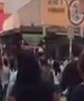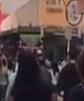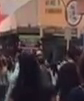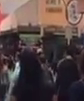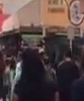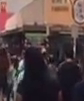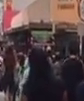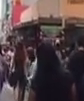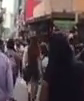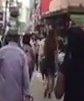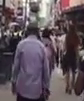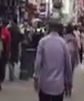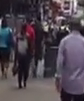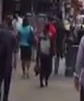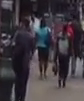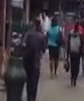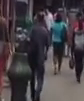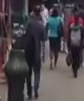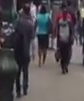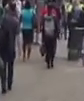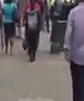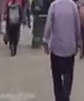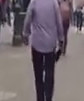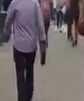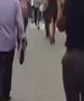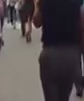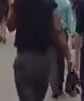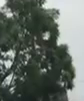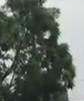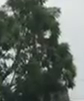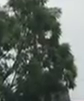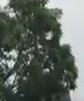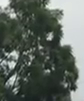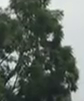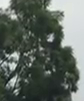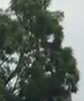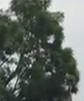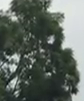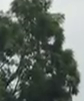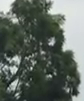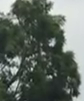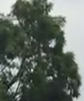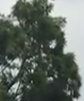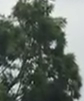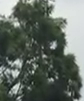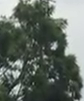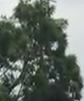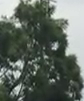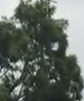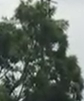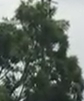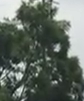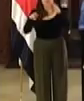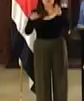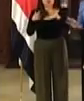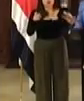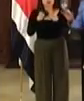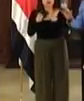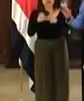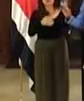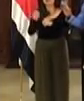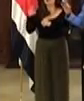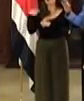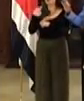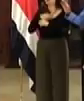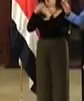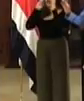pueda recuperar pronto su paz social que tanto añora el pueblo nicaragüense, los derechos